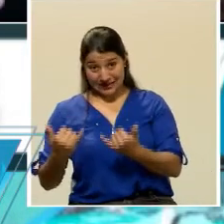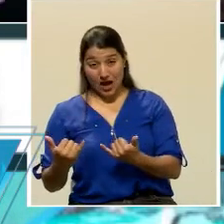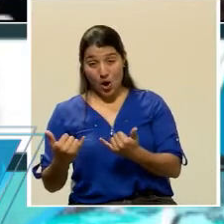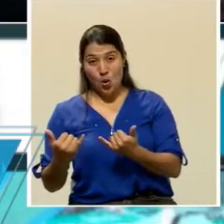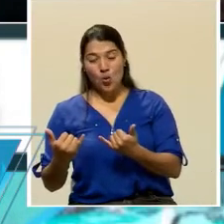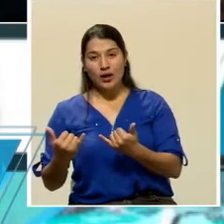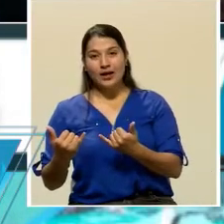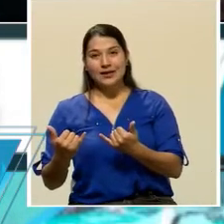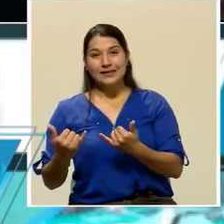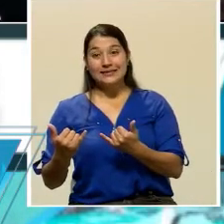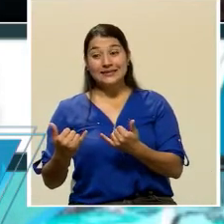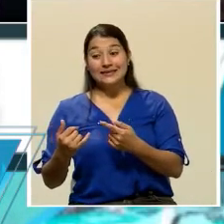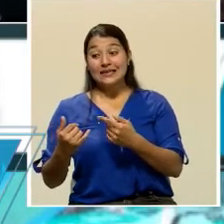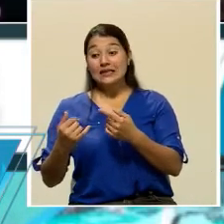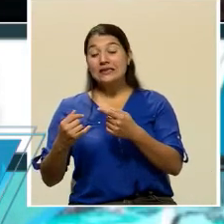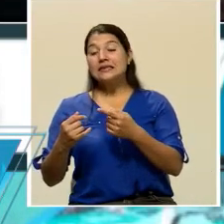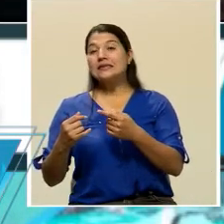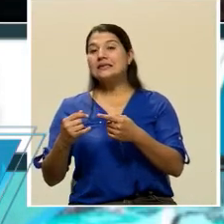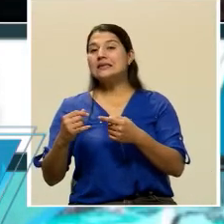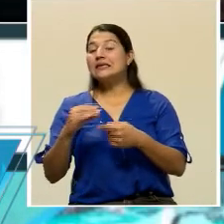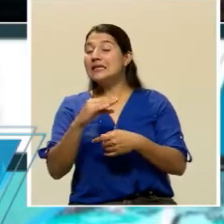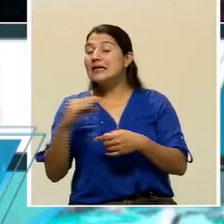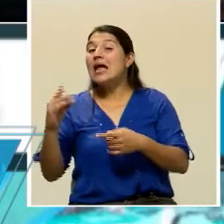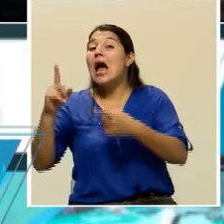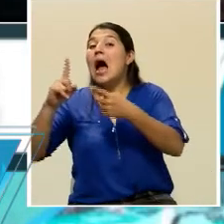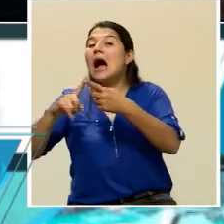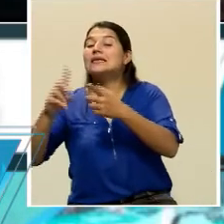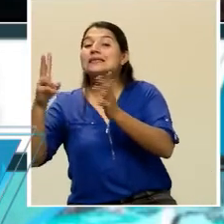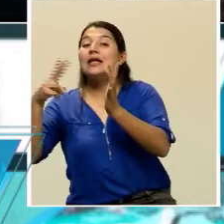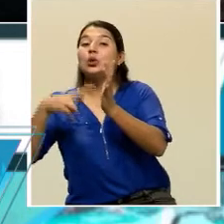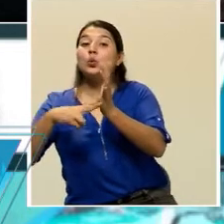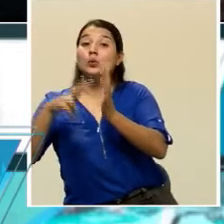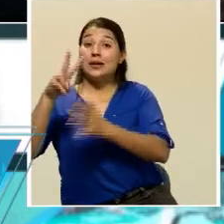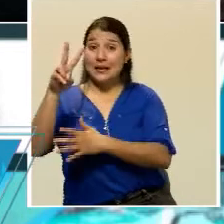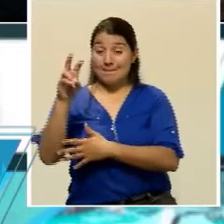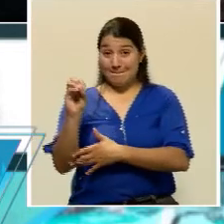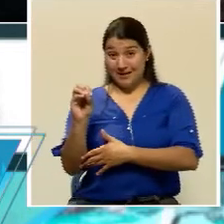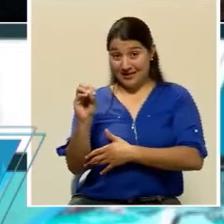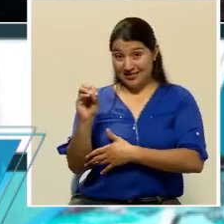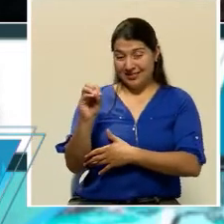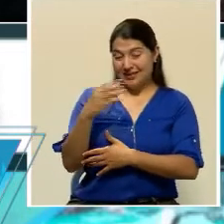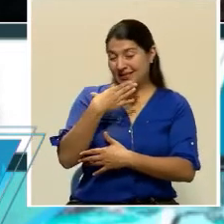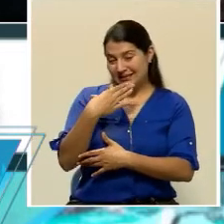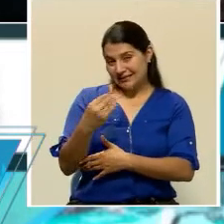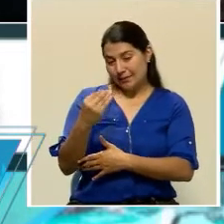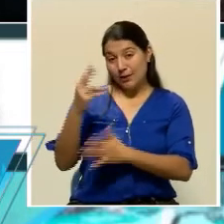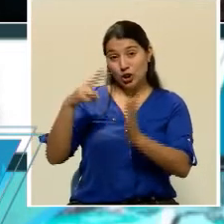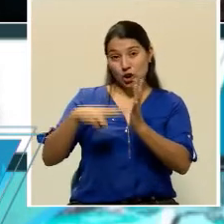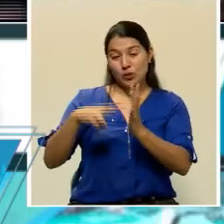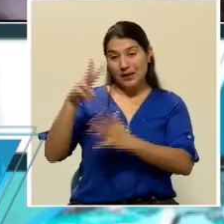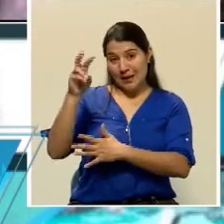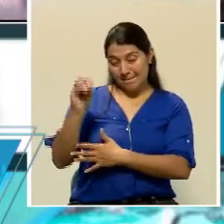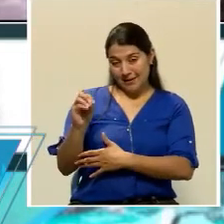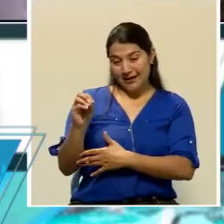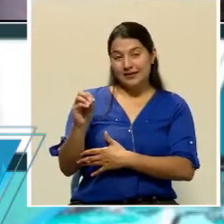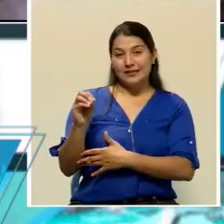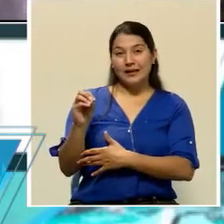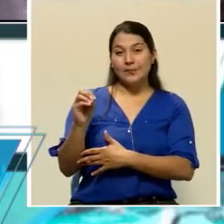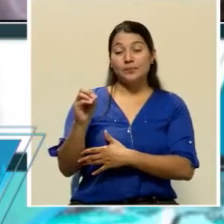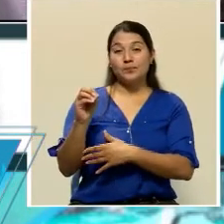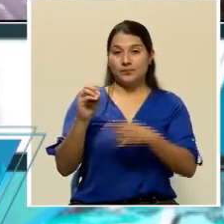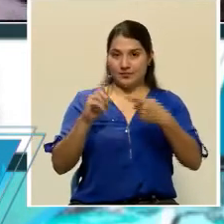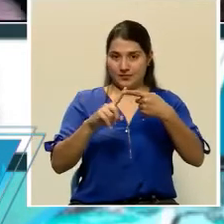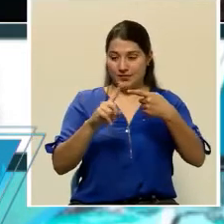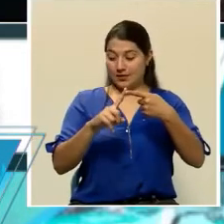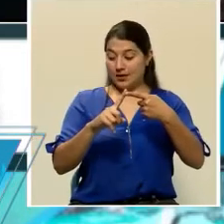año 2020, el hueco nuevo en las finanzas públicas, además del déficit